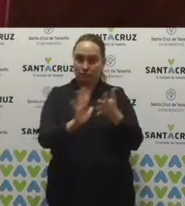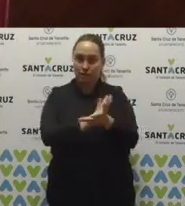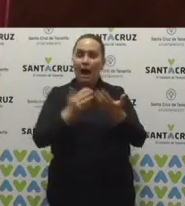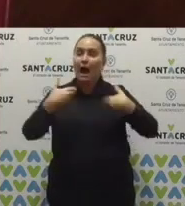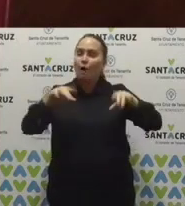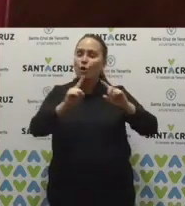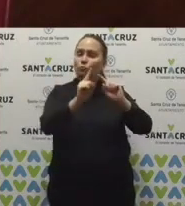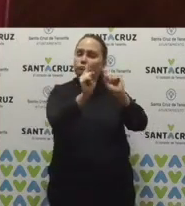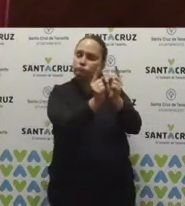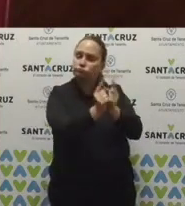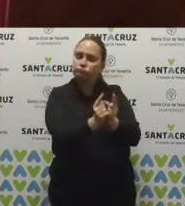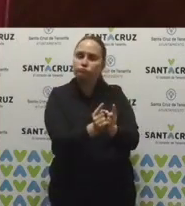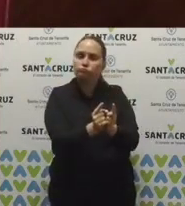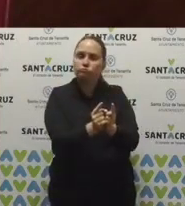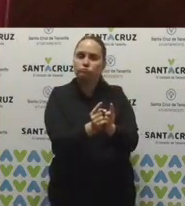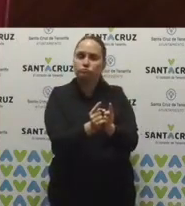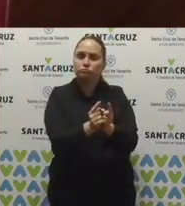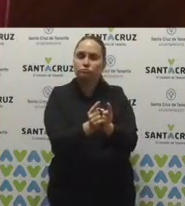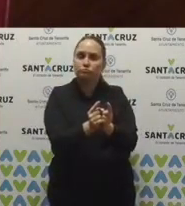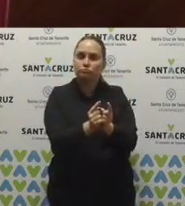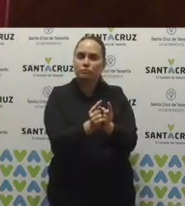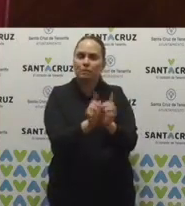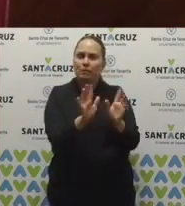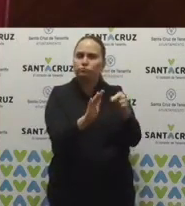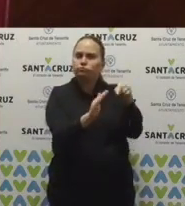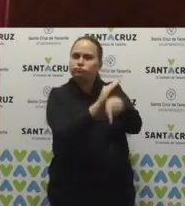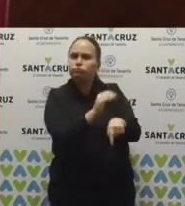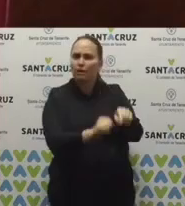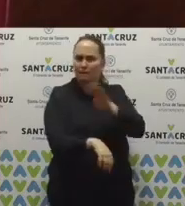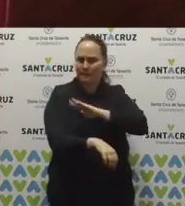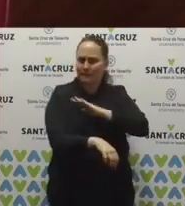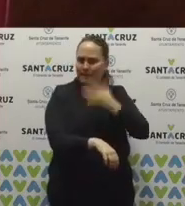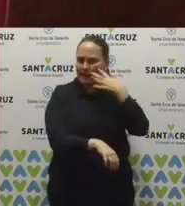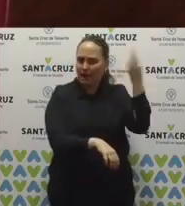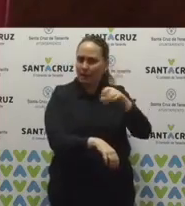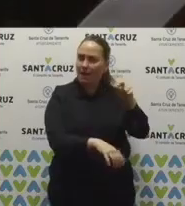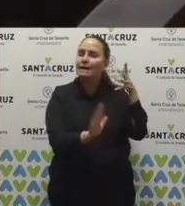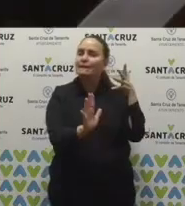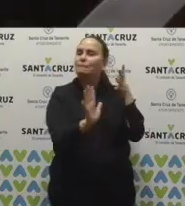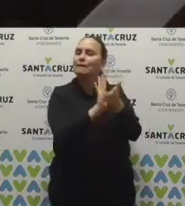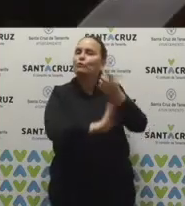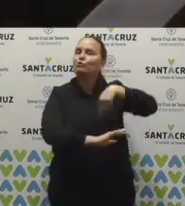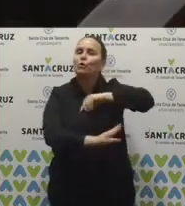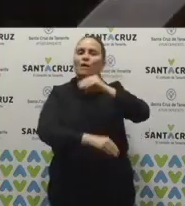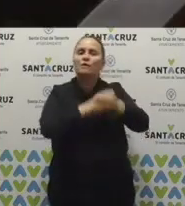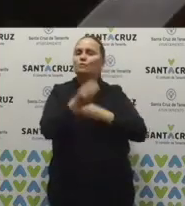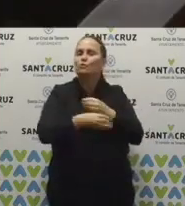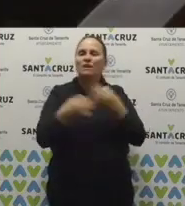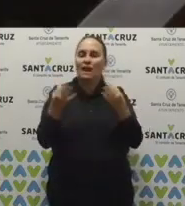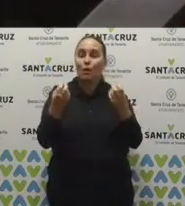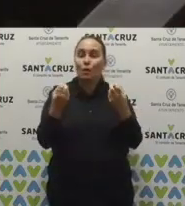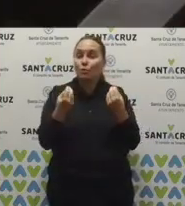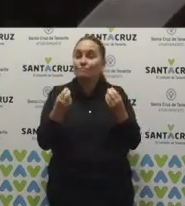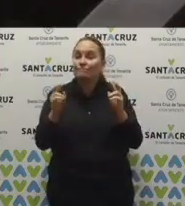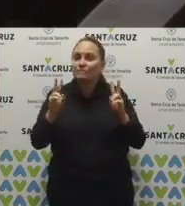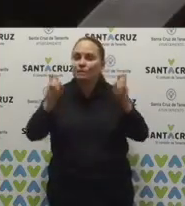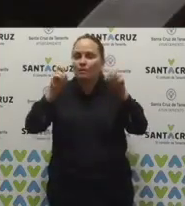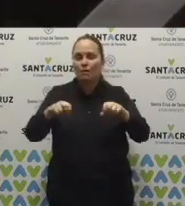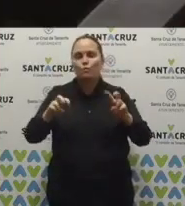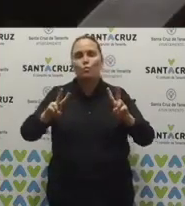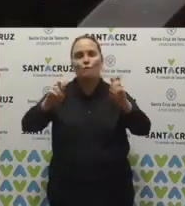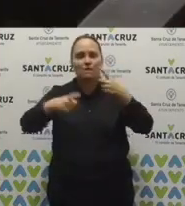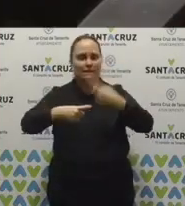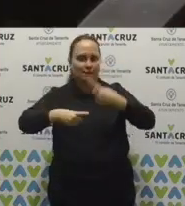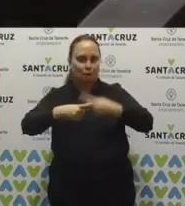reducida mente muy someramente explica muy gráficamente lo que queremos lo que queremos hacer con el nuevo santa crus lo que queremos hacer con los espacios públicos